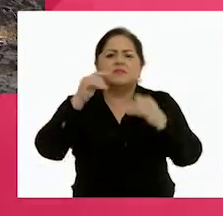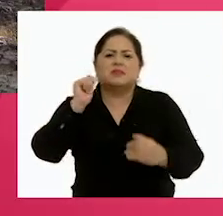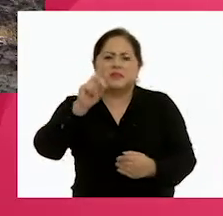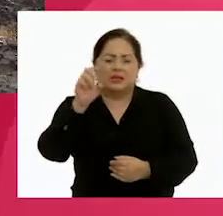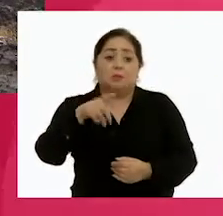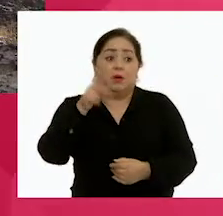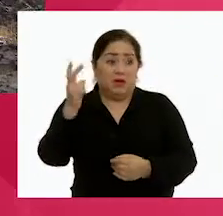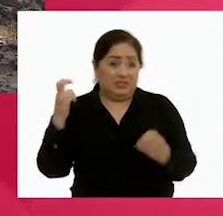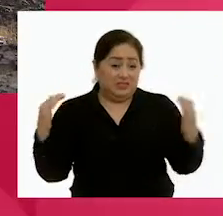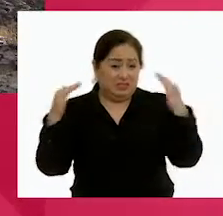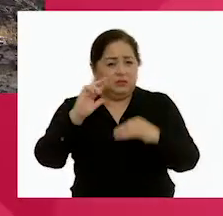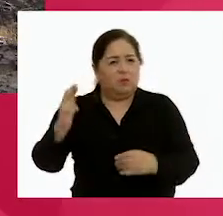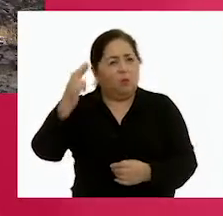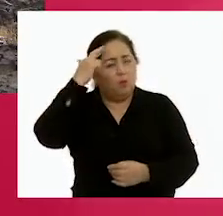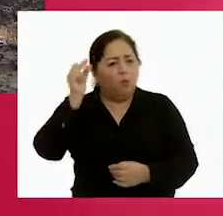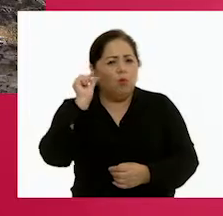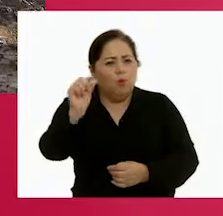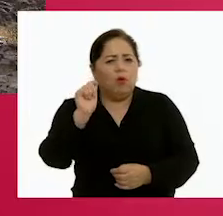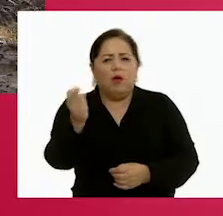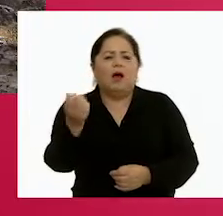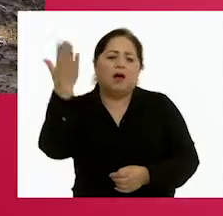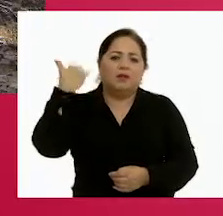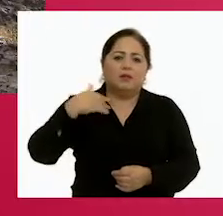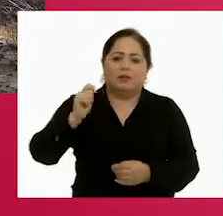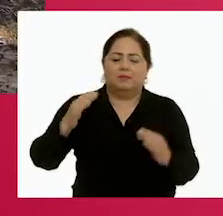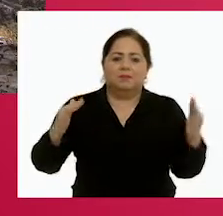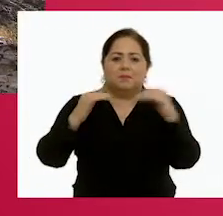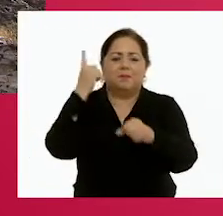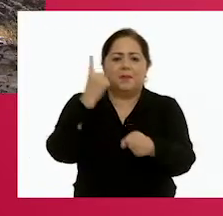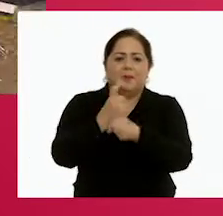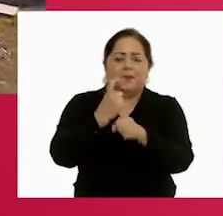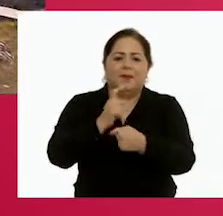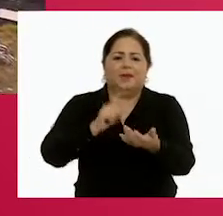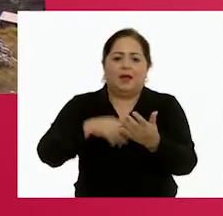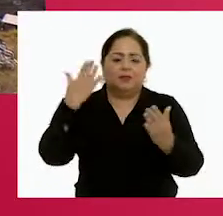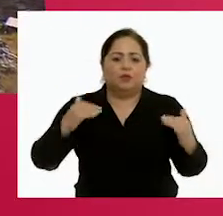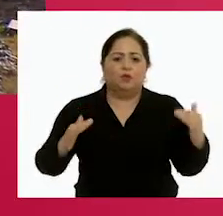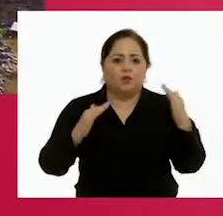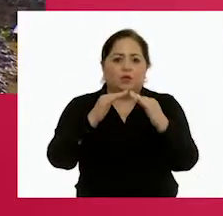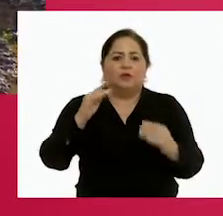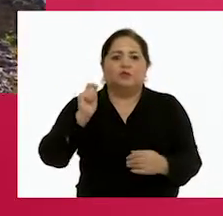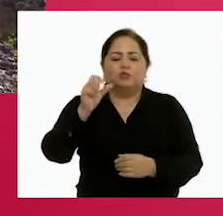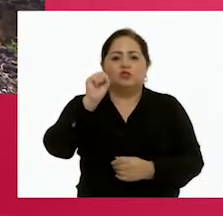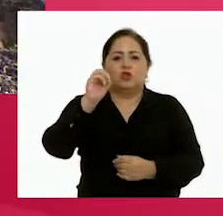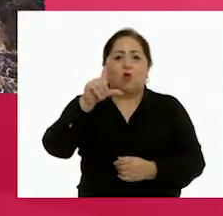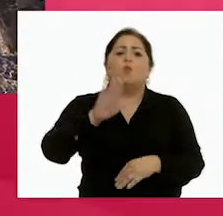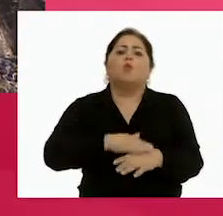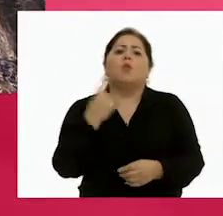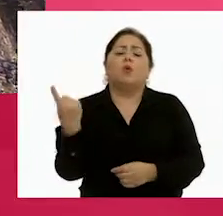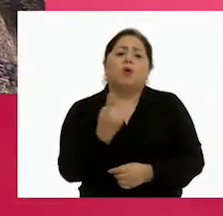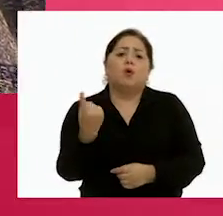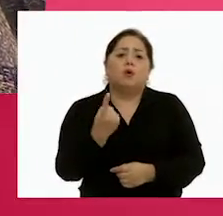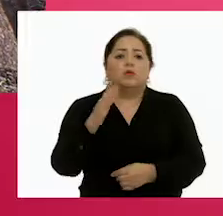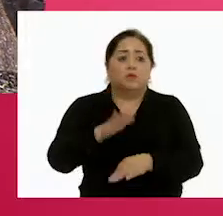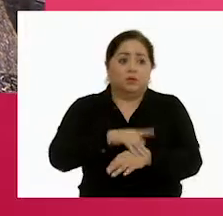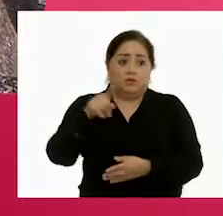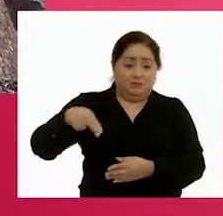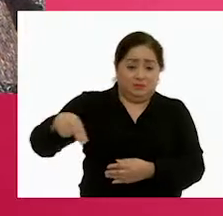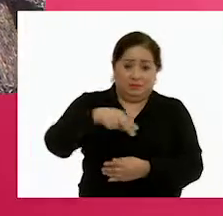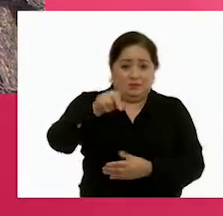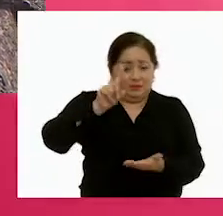Esa pirámide nos recuerda un poquito, por ejemplo, a lo que es la pirámide principal que existe en Teotihuacán, que es la del Sol. ¿Por qué? Porque, por ejemplo, su escalinata